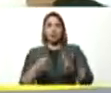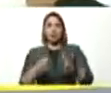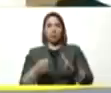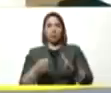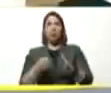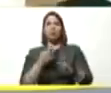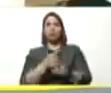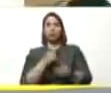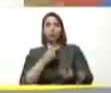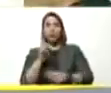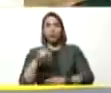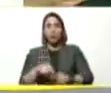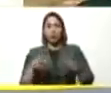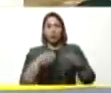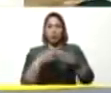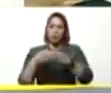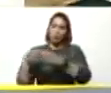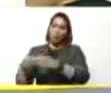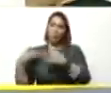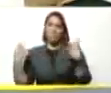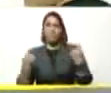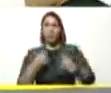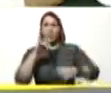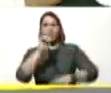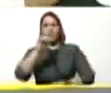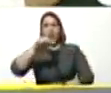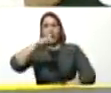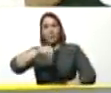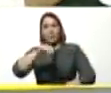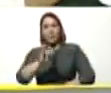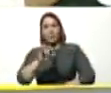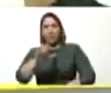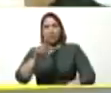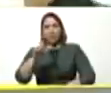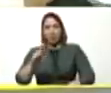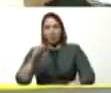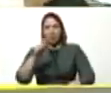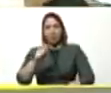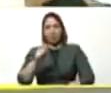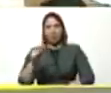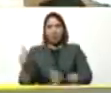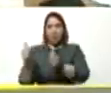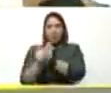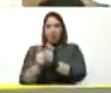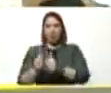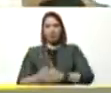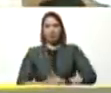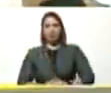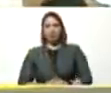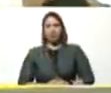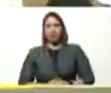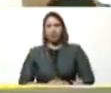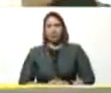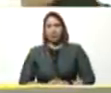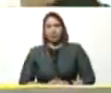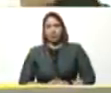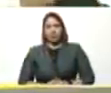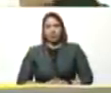Populares. Está Yamilet al lado de él. Yamilet